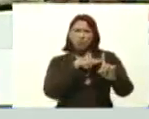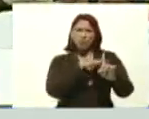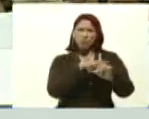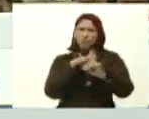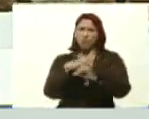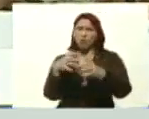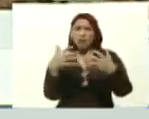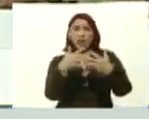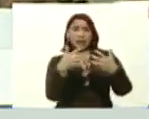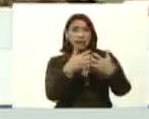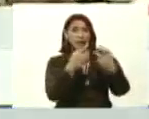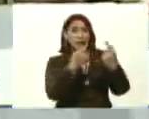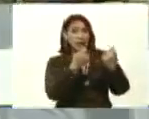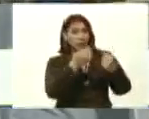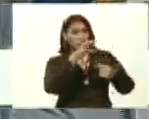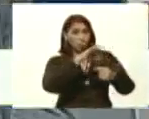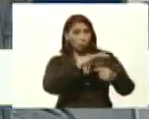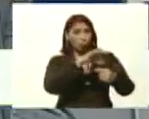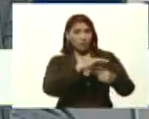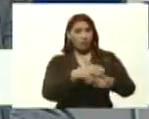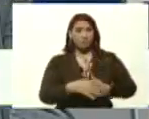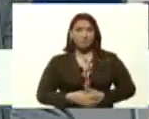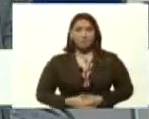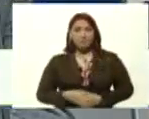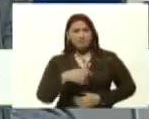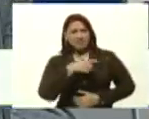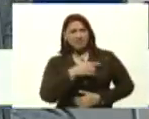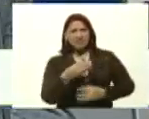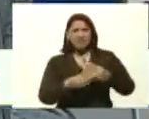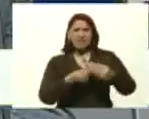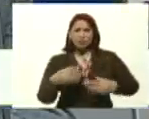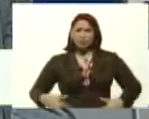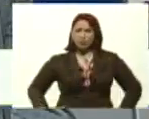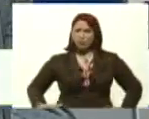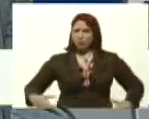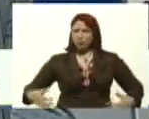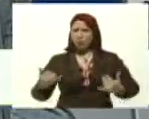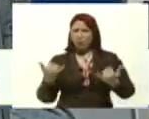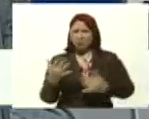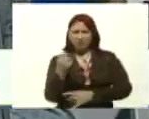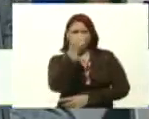económica, allí se ha impuesto un capitalismo ahorita